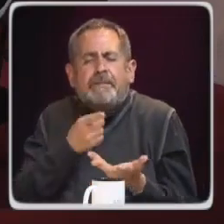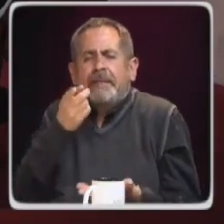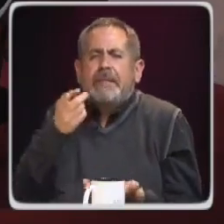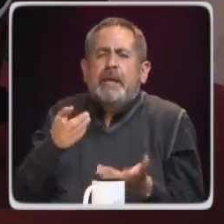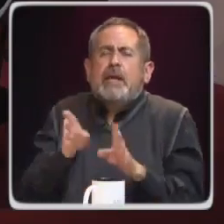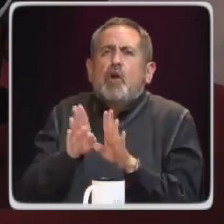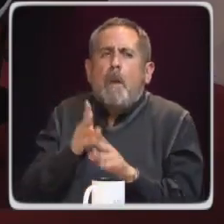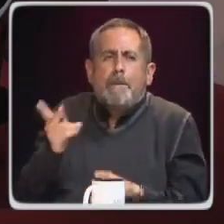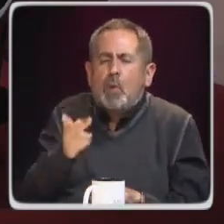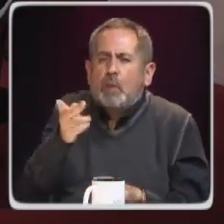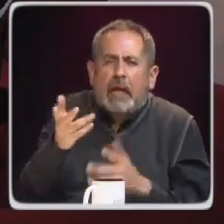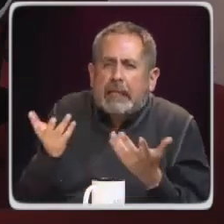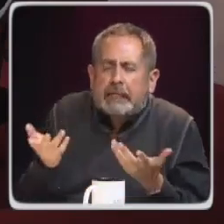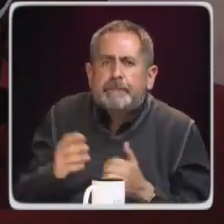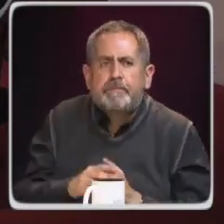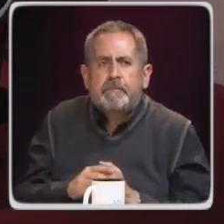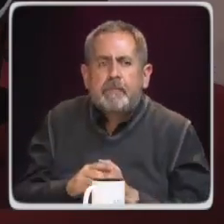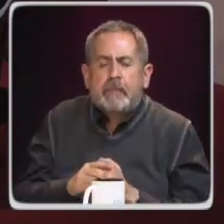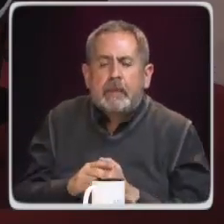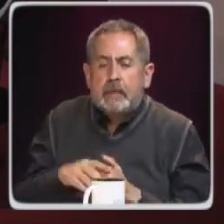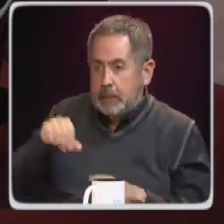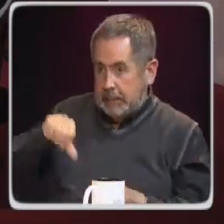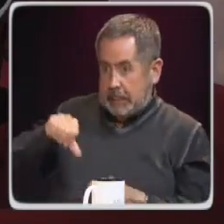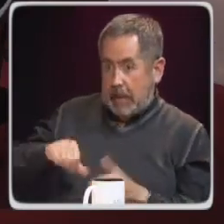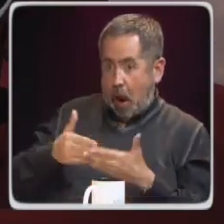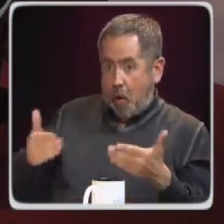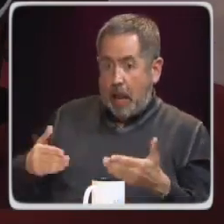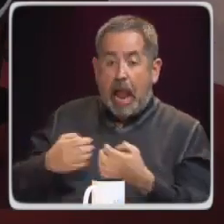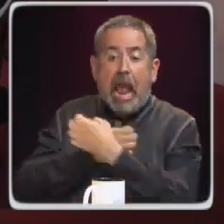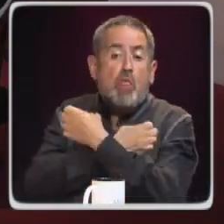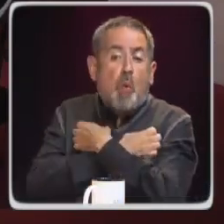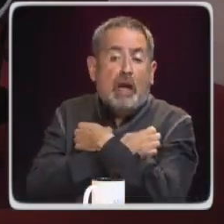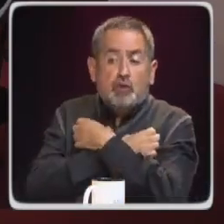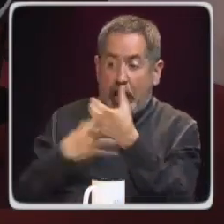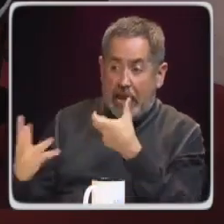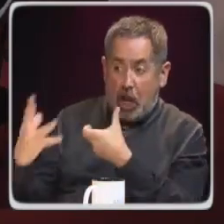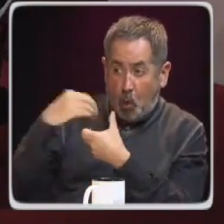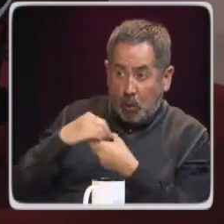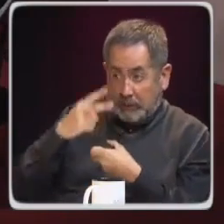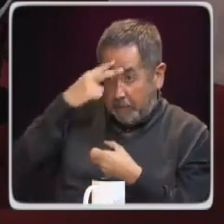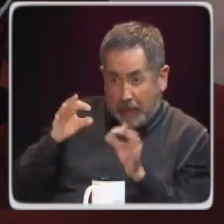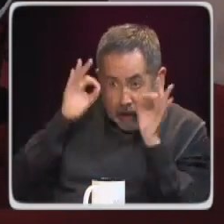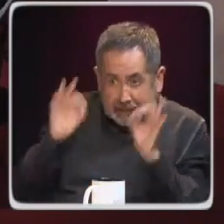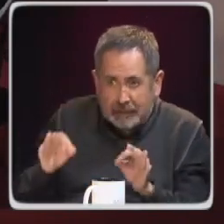quisiera empezar preguntando, ¿cómo estamos hoy en la educación inclusiva en México?